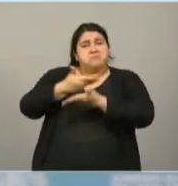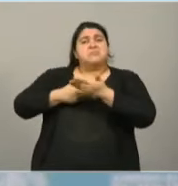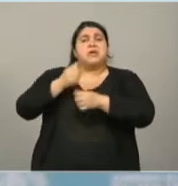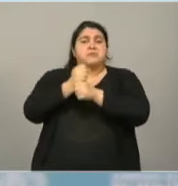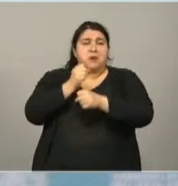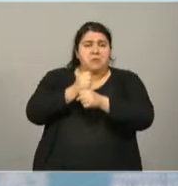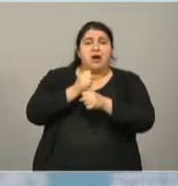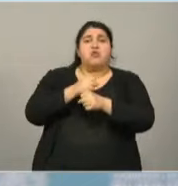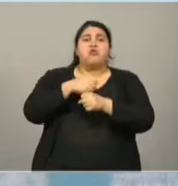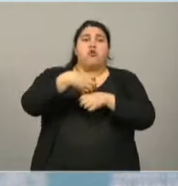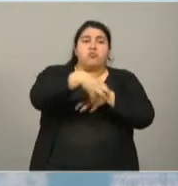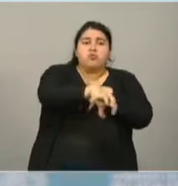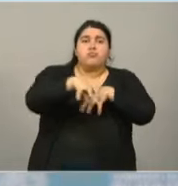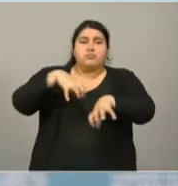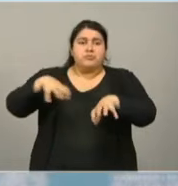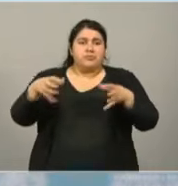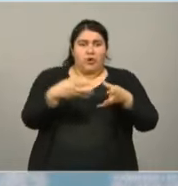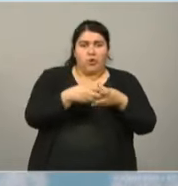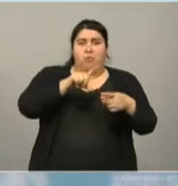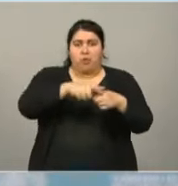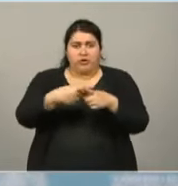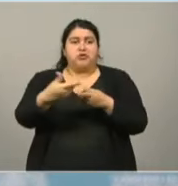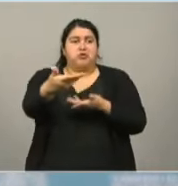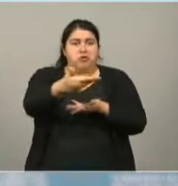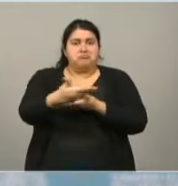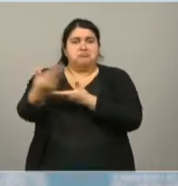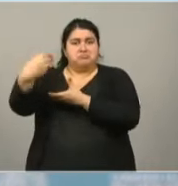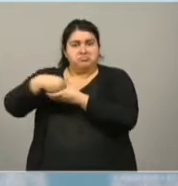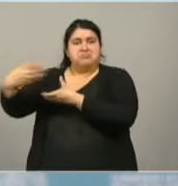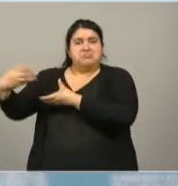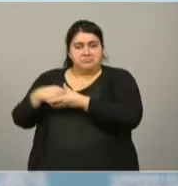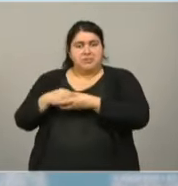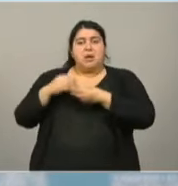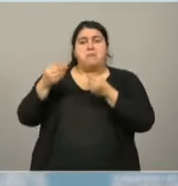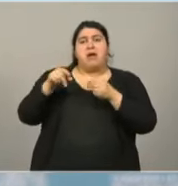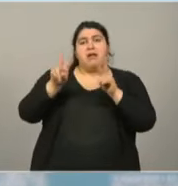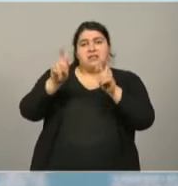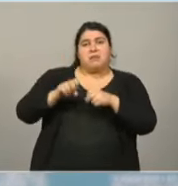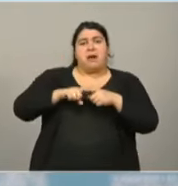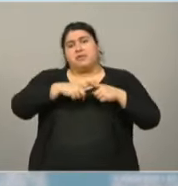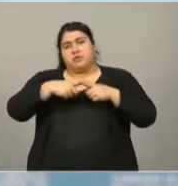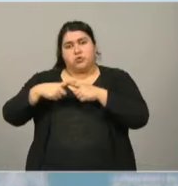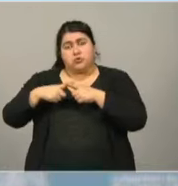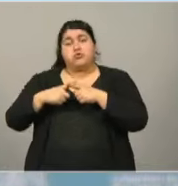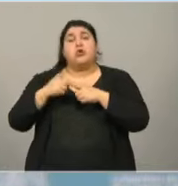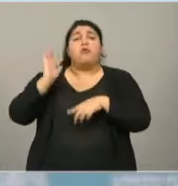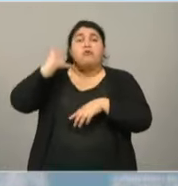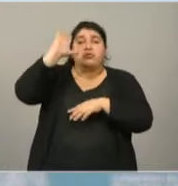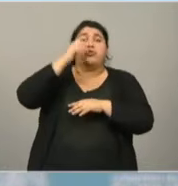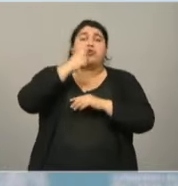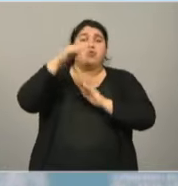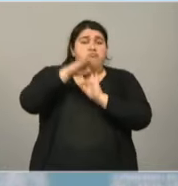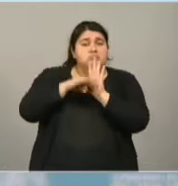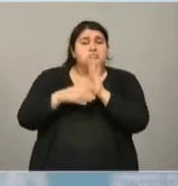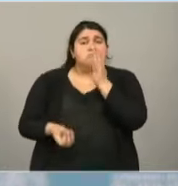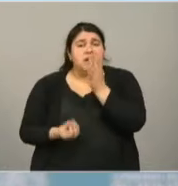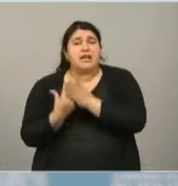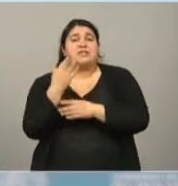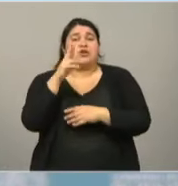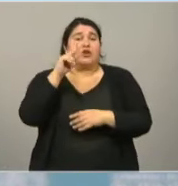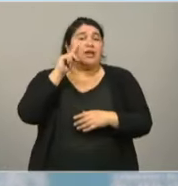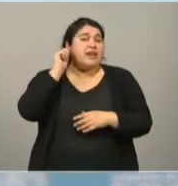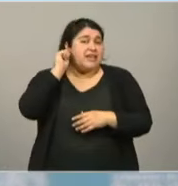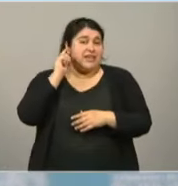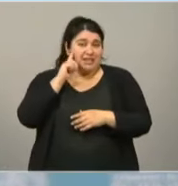con el resto de las fuerzas políticas se las invitó a formar parte de la discusión sobre un eventual régimen prov provincial de